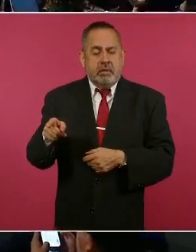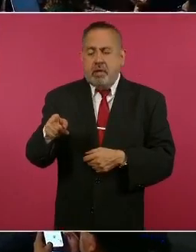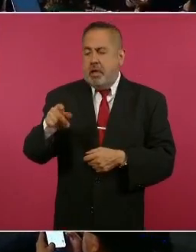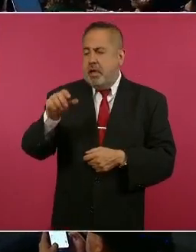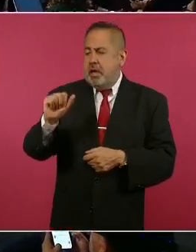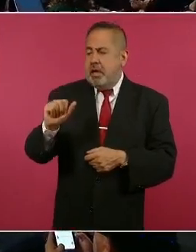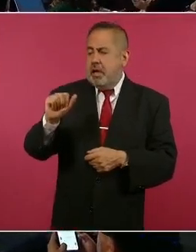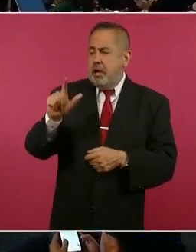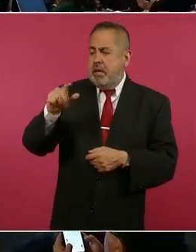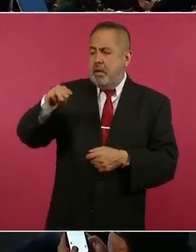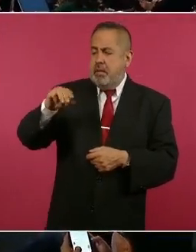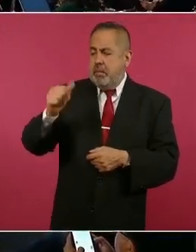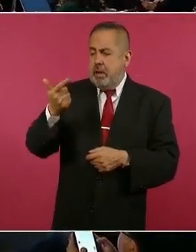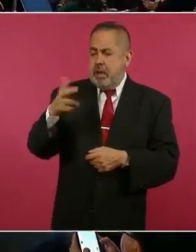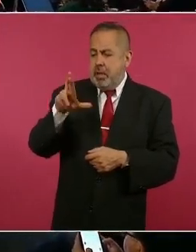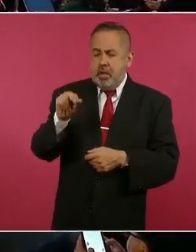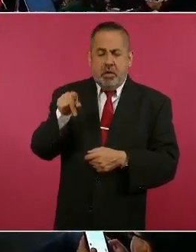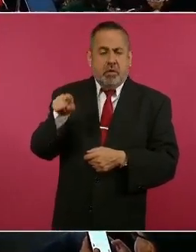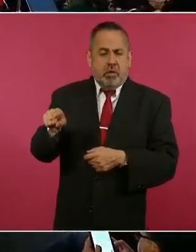Almagro.